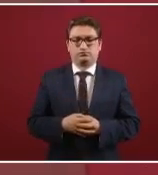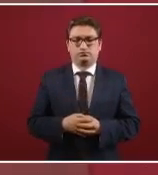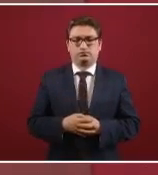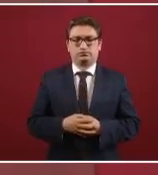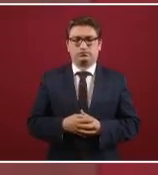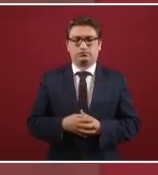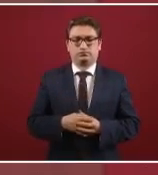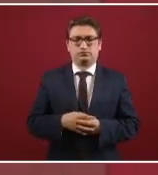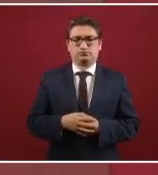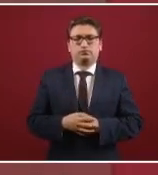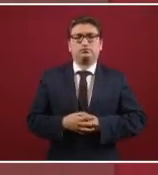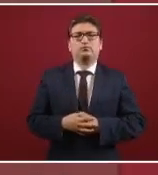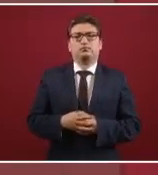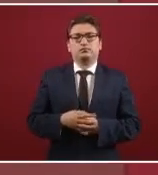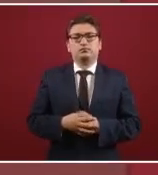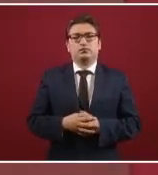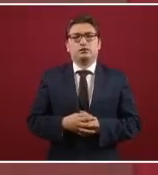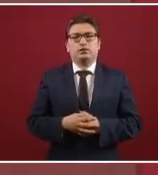demagogos